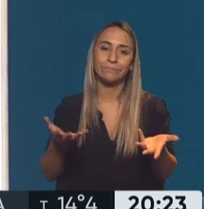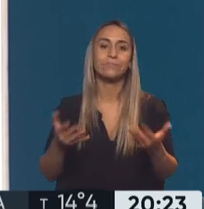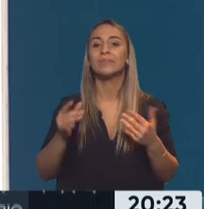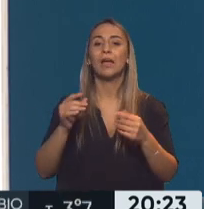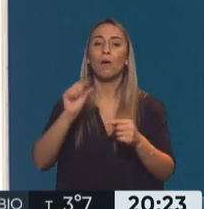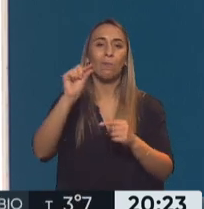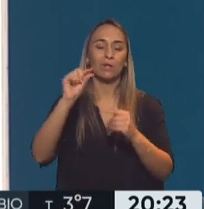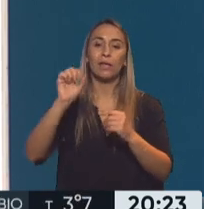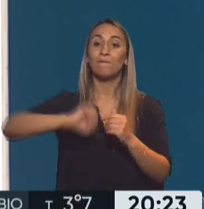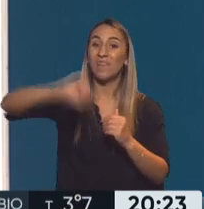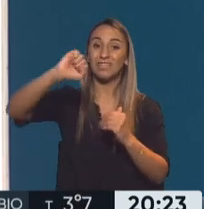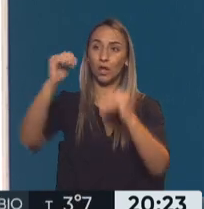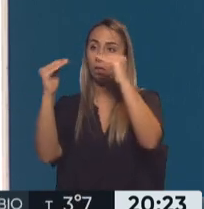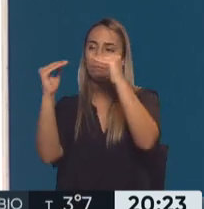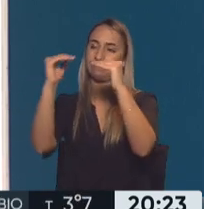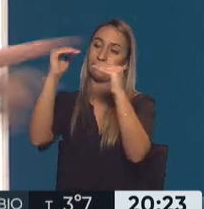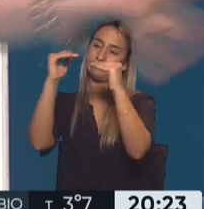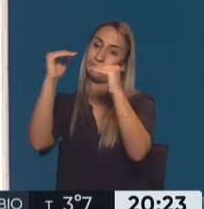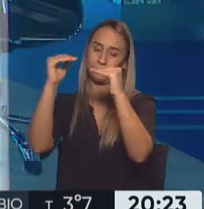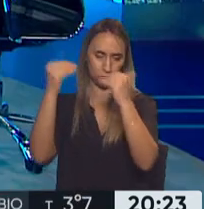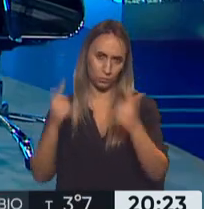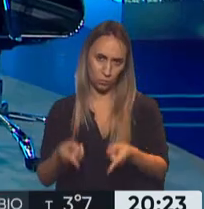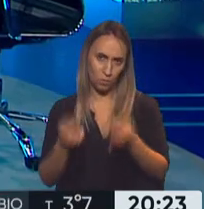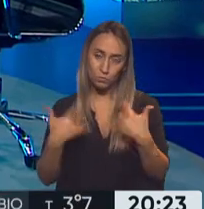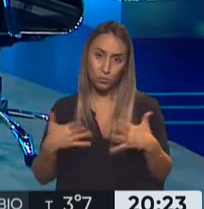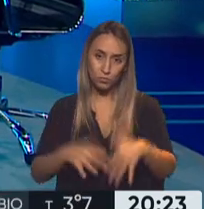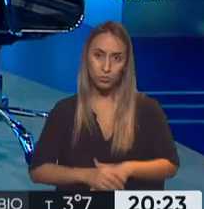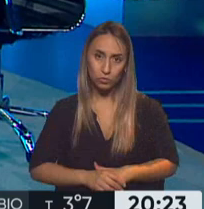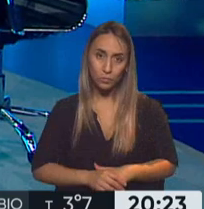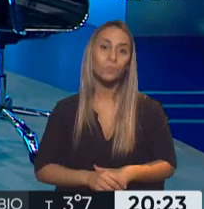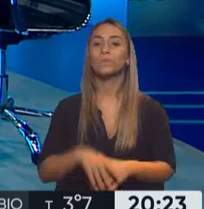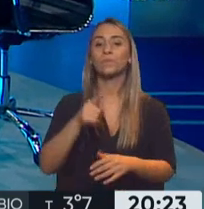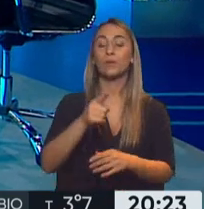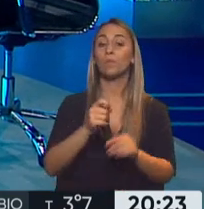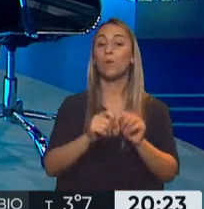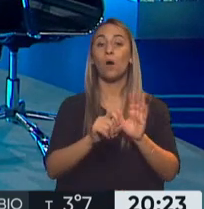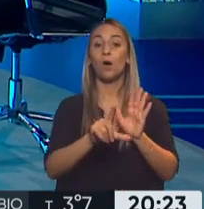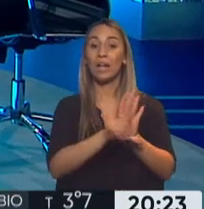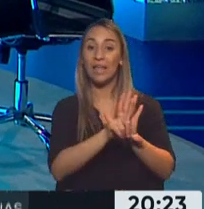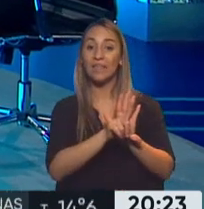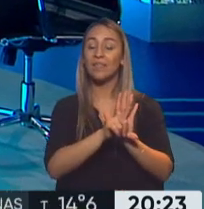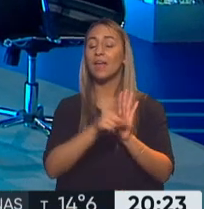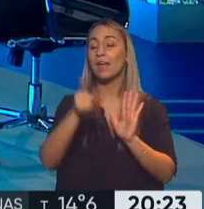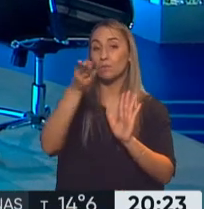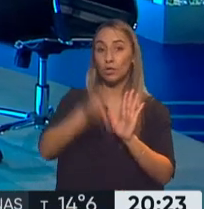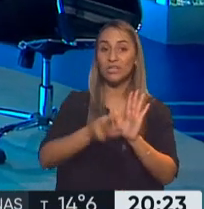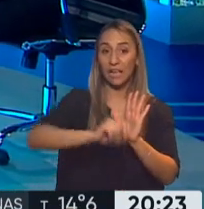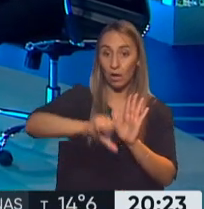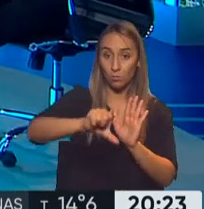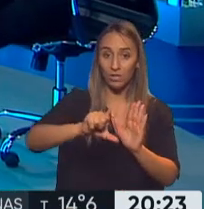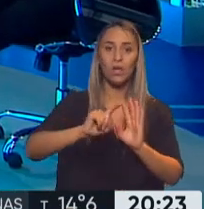por debajo de la inflación interanual pero no deja de ser bastante esto es de acuerdo al índice de contratos de locación de hoy seguimos fíjate con las